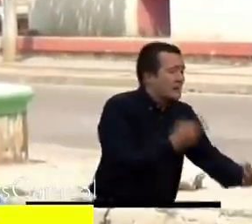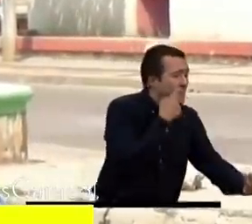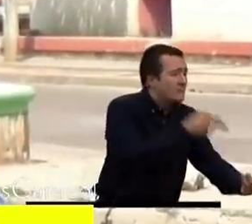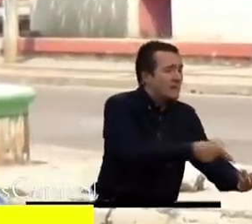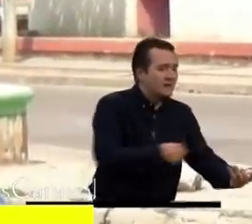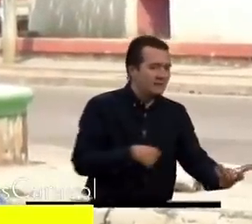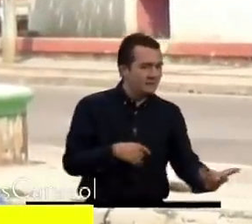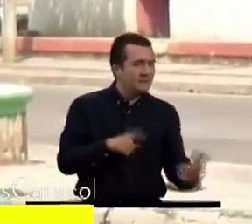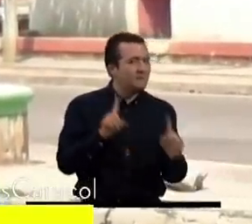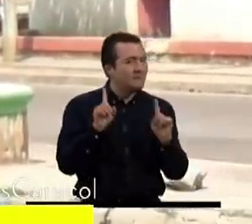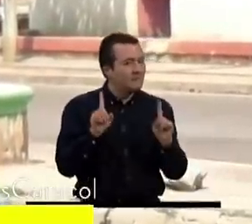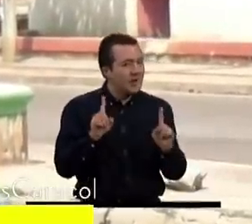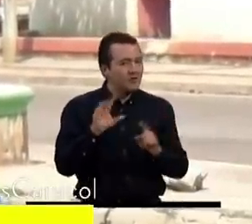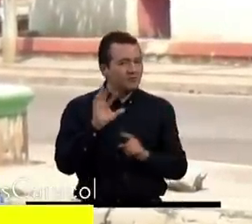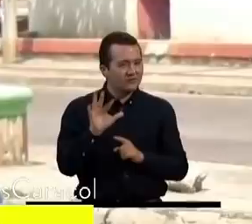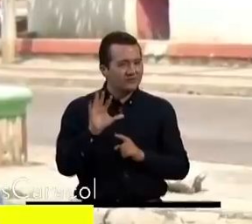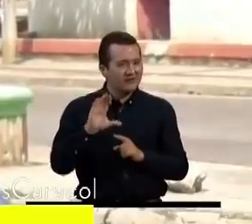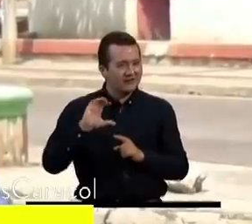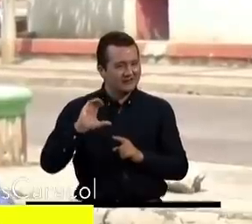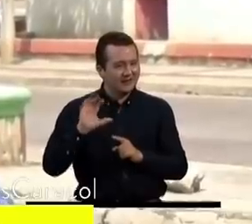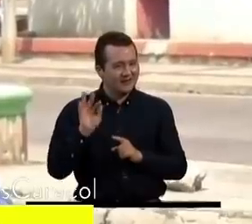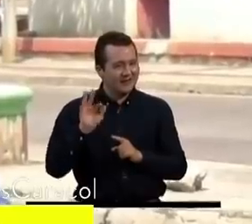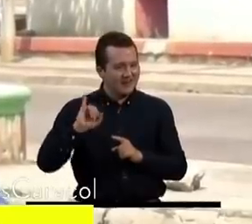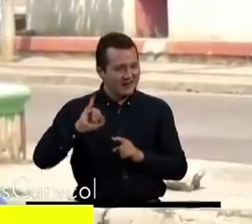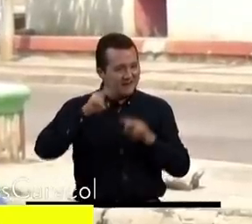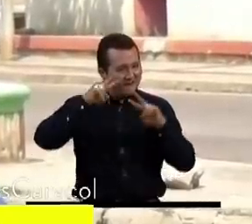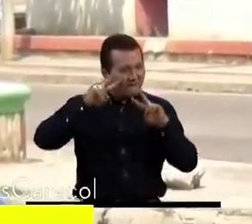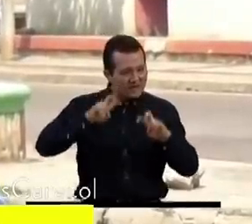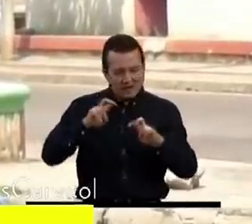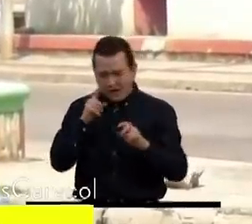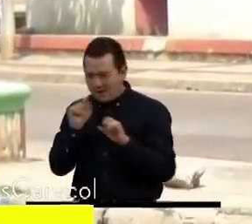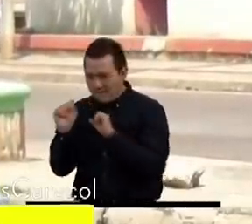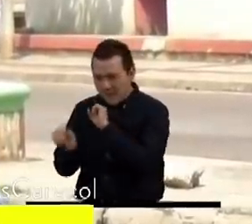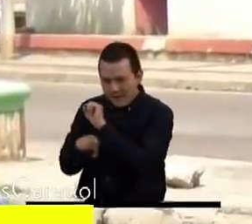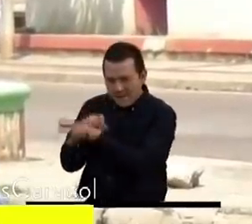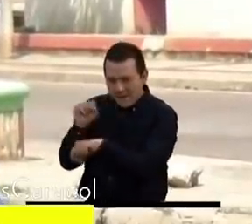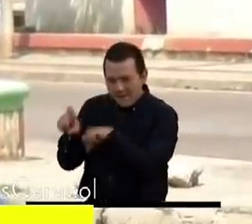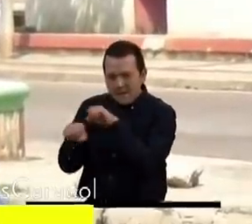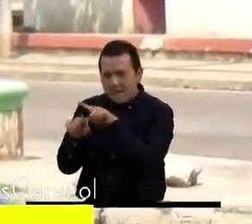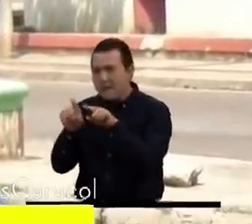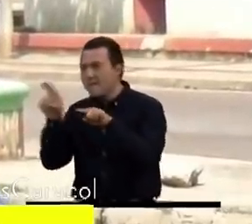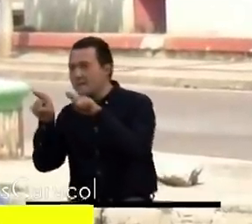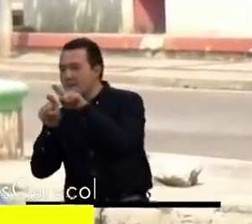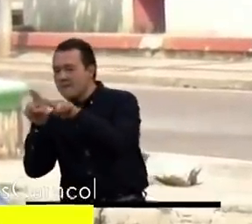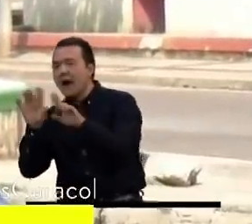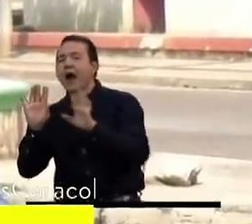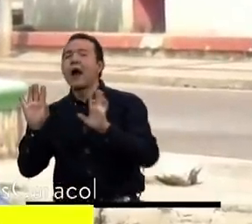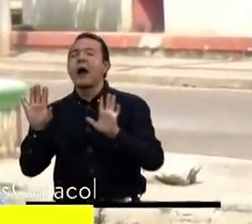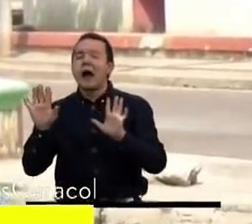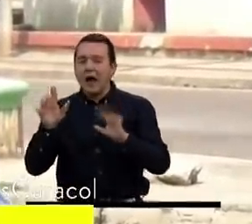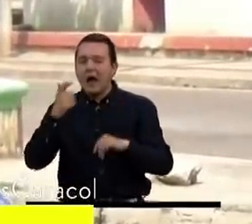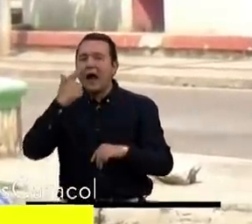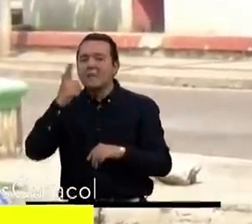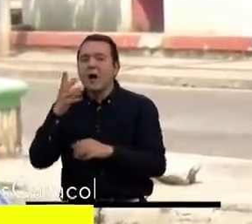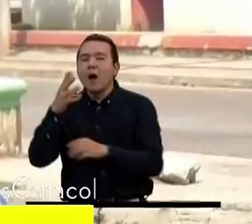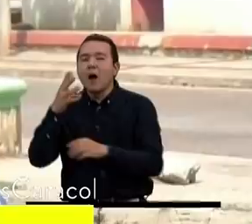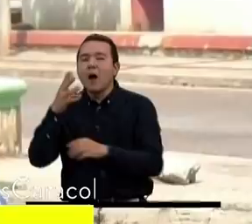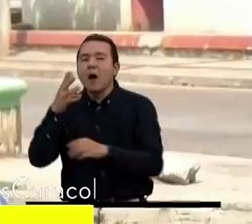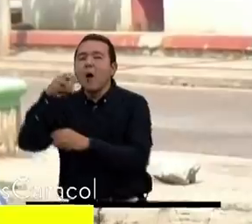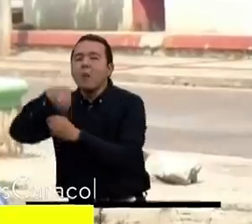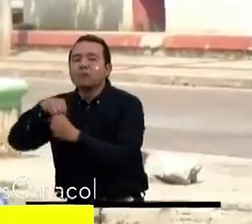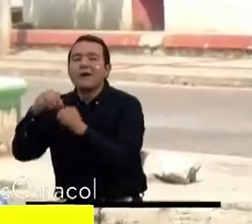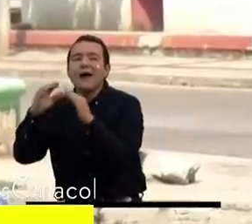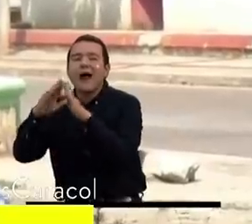el CTI de la Fiscalía, se hicieron unas averiguaciones y manifestaron que se trataría de un presunto acto de violencia, pues el niño